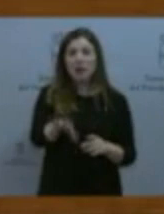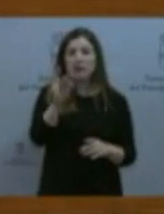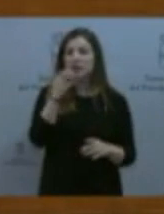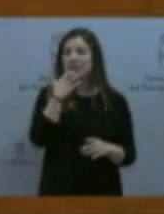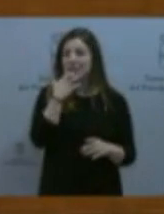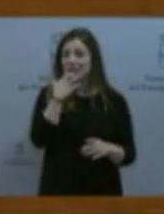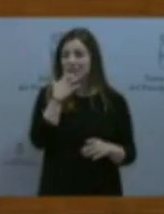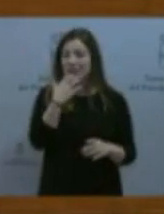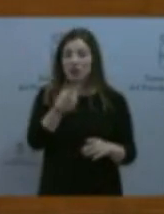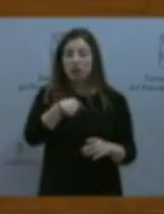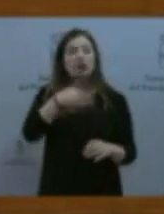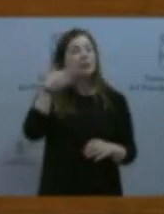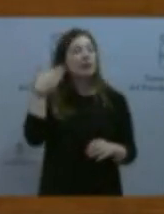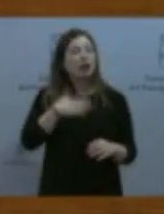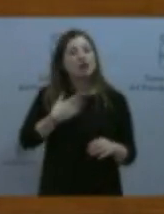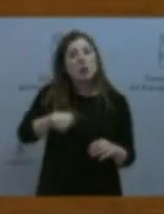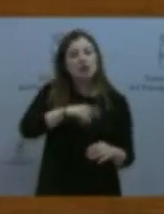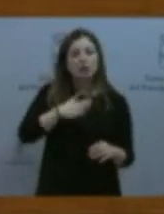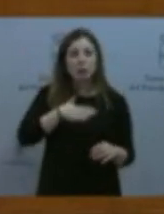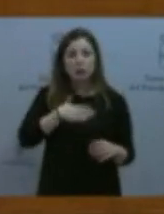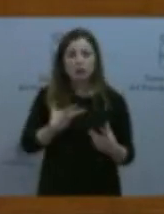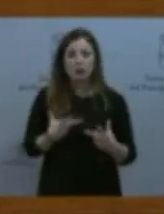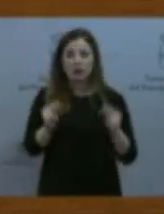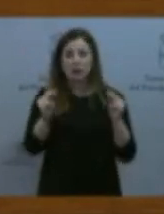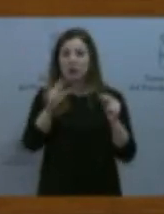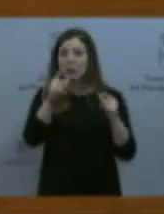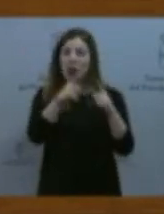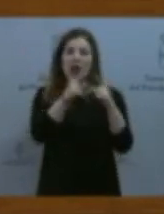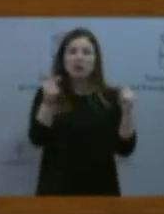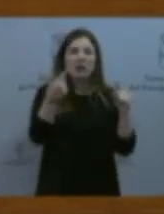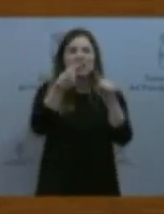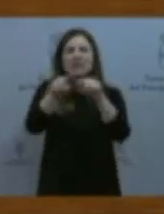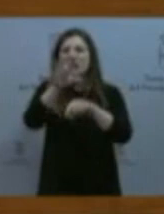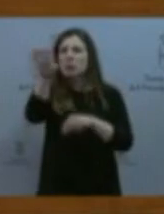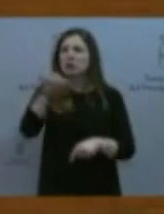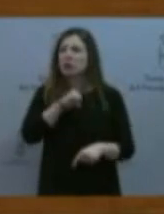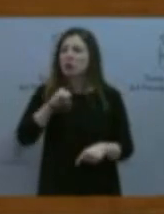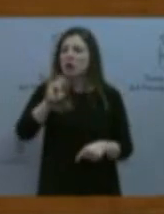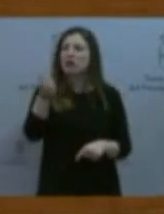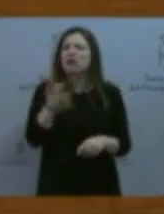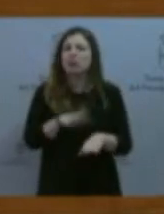qué Asturias va a ser diferente a otras comunidades autónomas donde sus organizaciones defienden